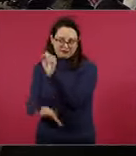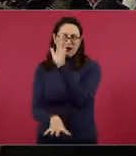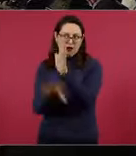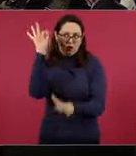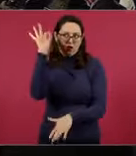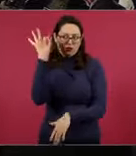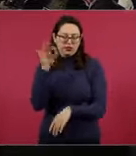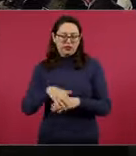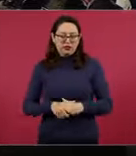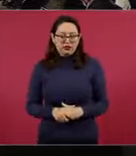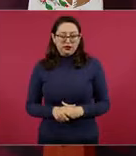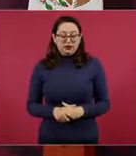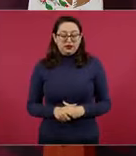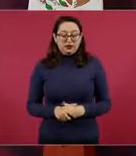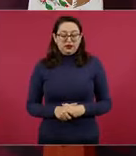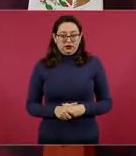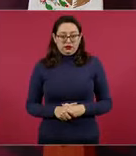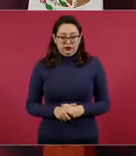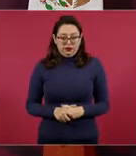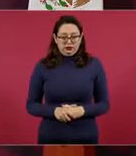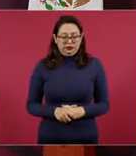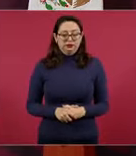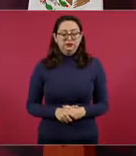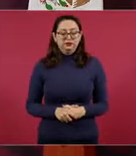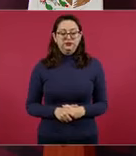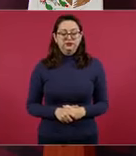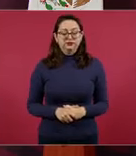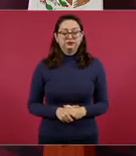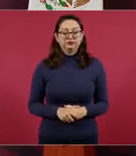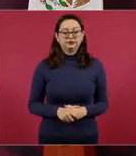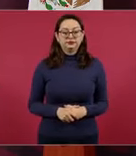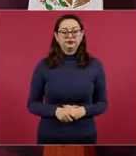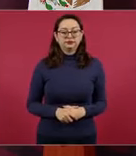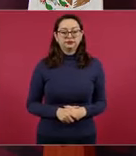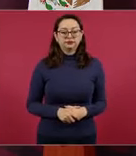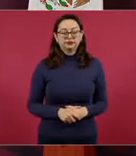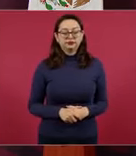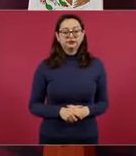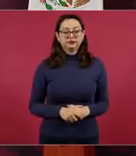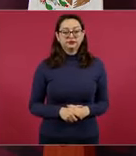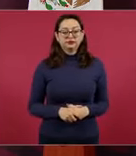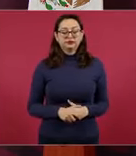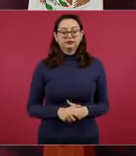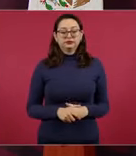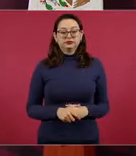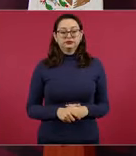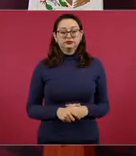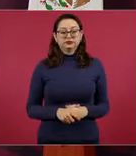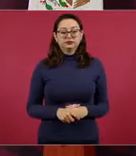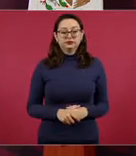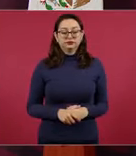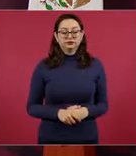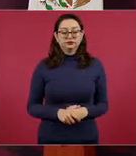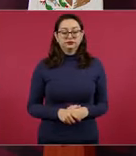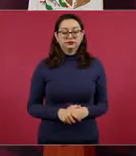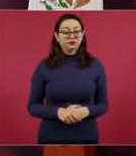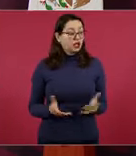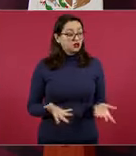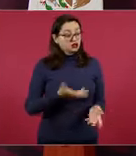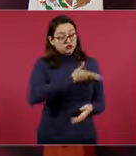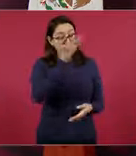Y dice el mismo Obregón, cuenta este historiador, que ahora me entero que era de la CIA, porque